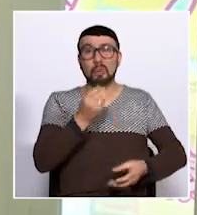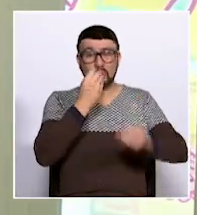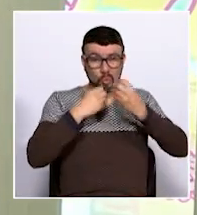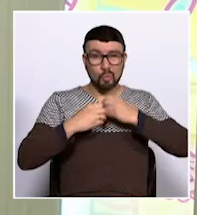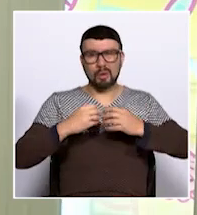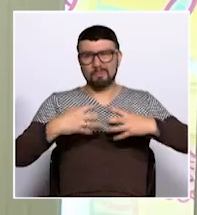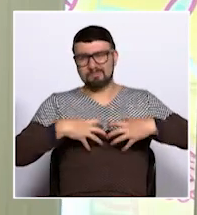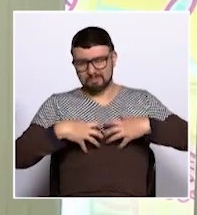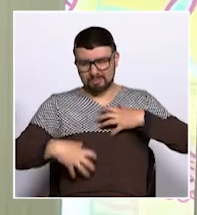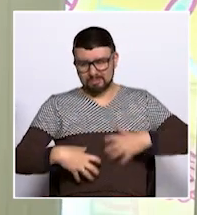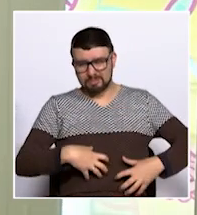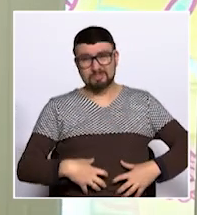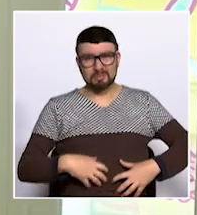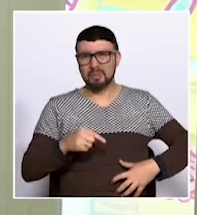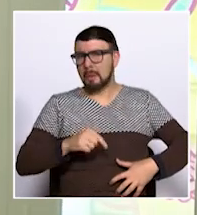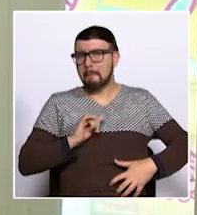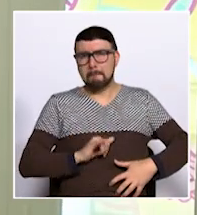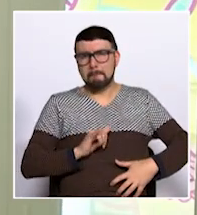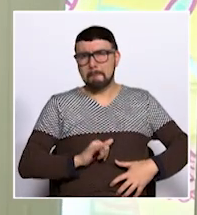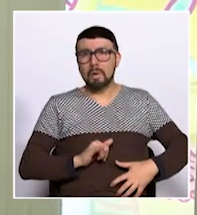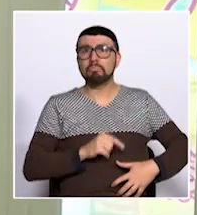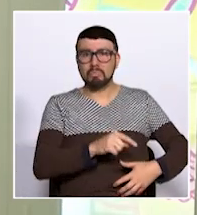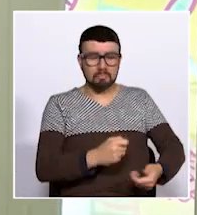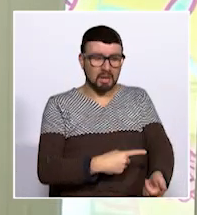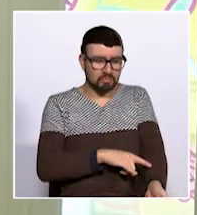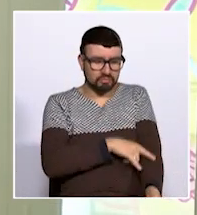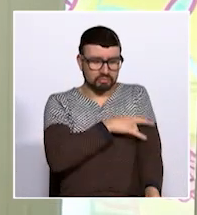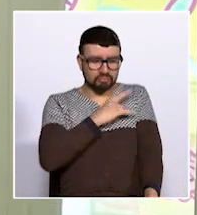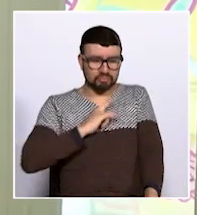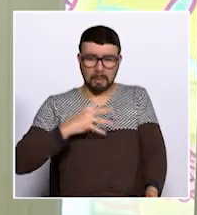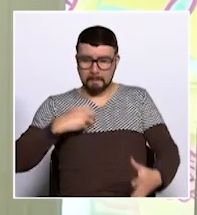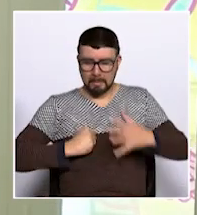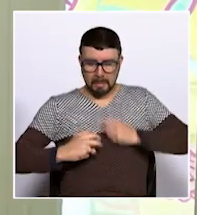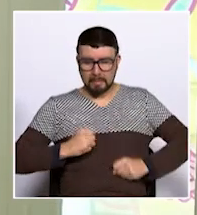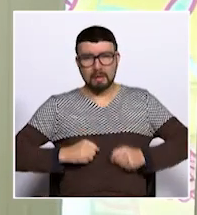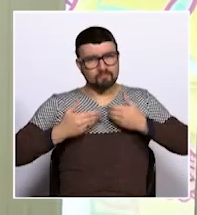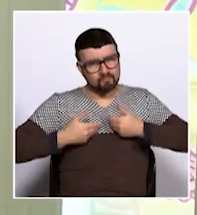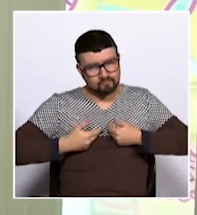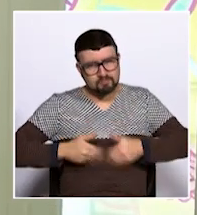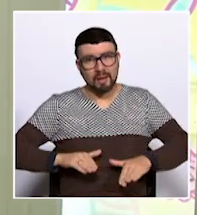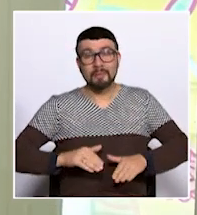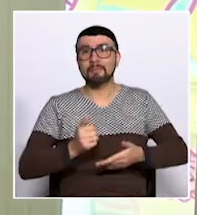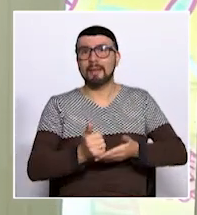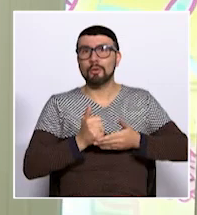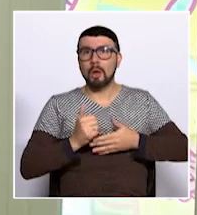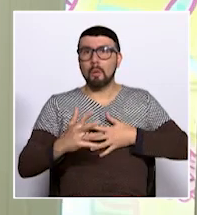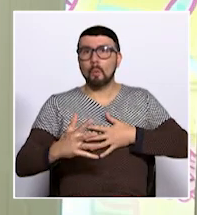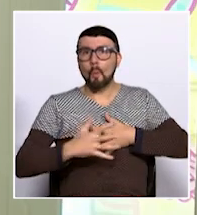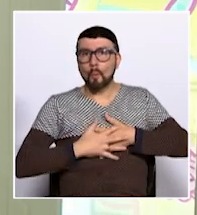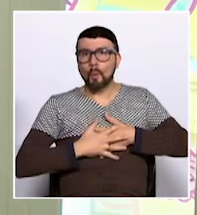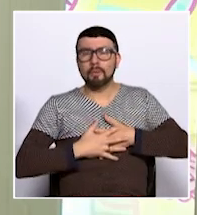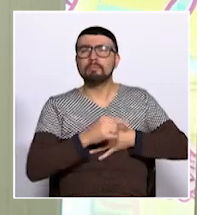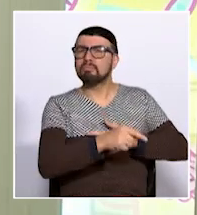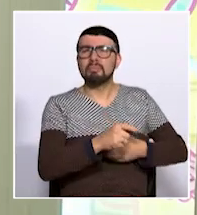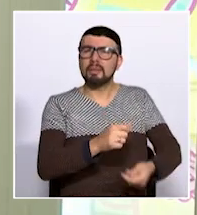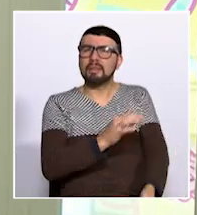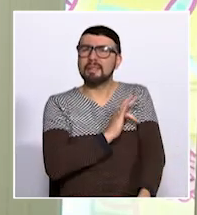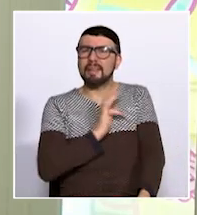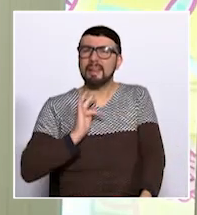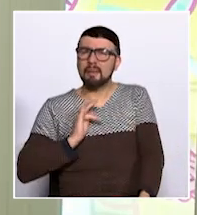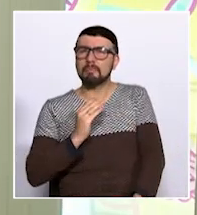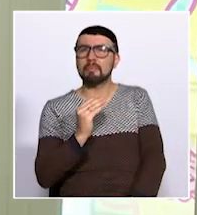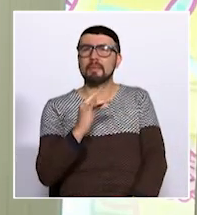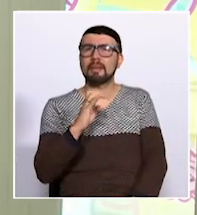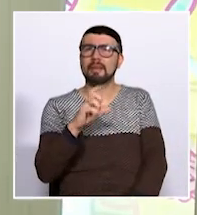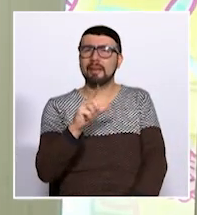que nos ayudan a desarrollar o a obtener más inflamación, y lo que nos puede ayudar ahí es la terapia de quelación, bueno, junto